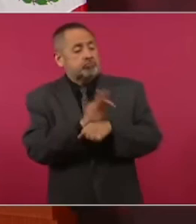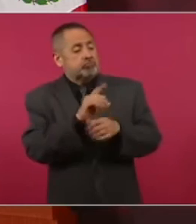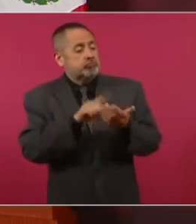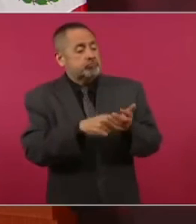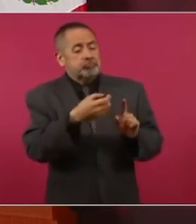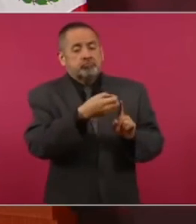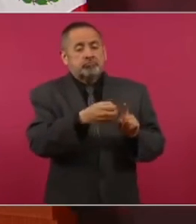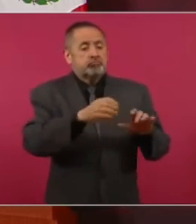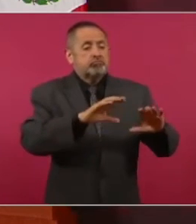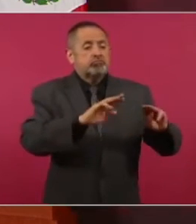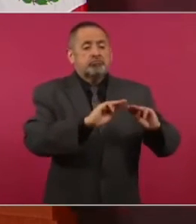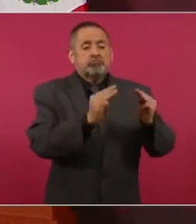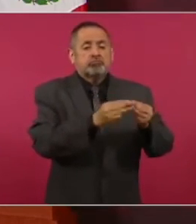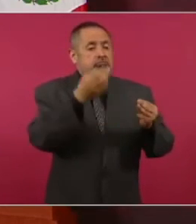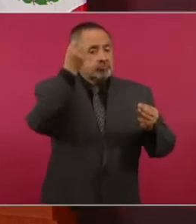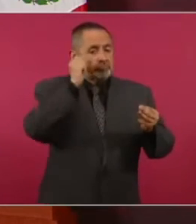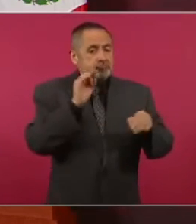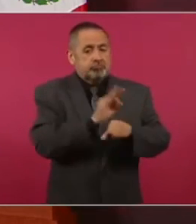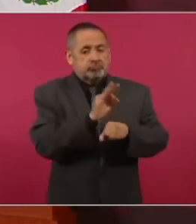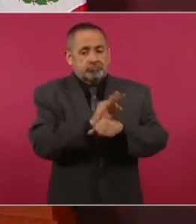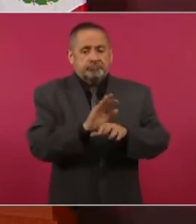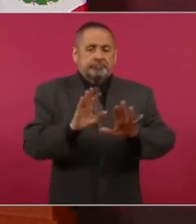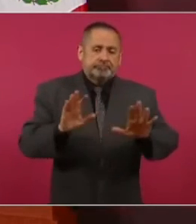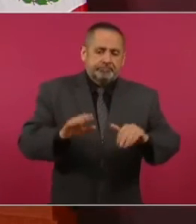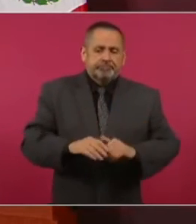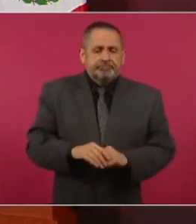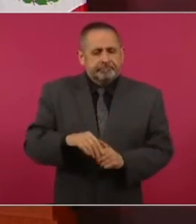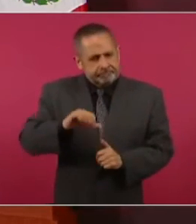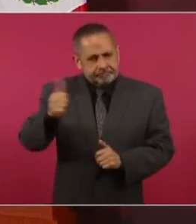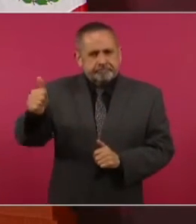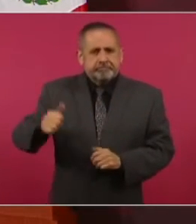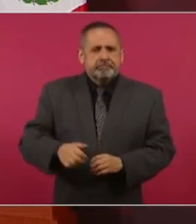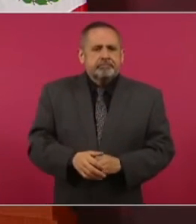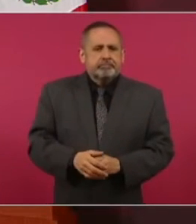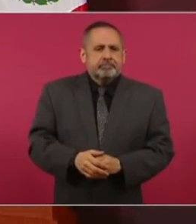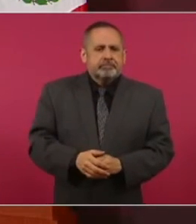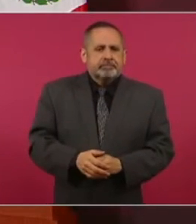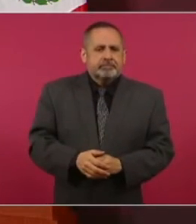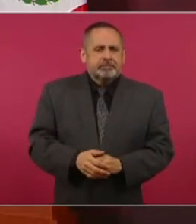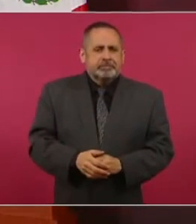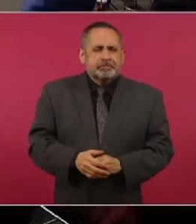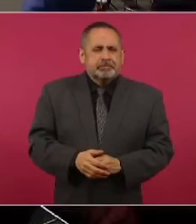de Sinaloa. Revelan. Síguele.